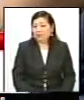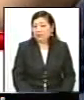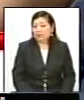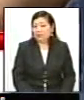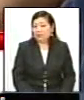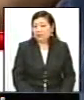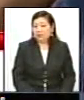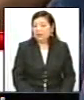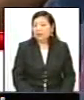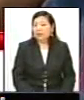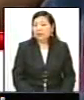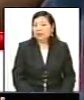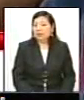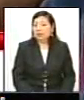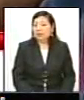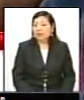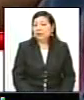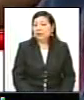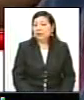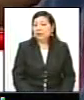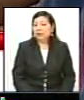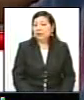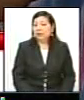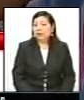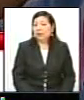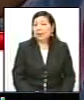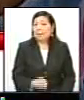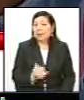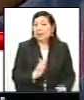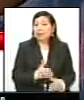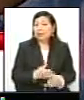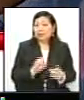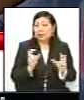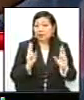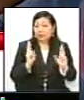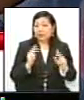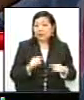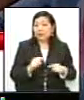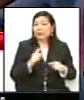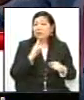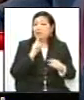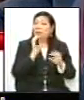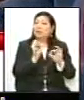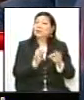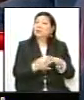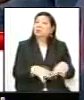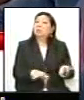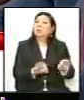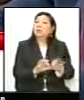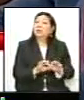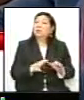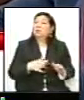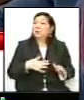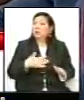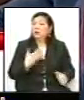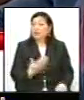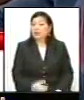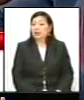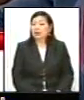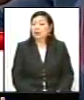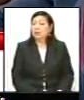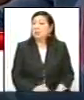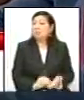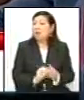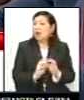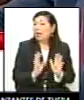que concluya. Sí, sí, presidente. Justamente para llegar a la conclusión, sería importante que nos puedan